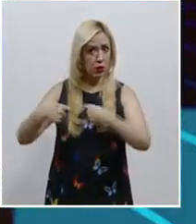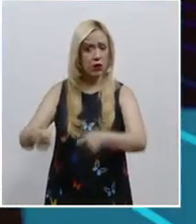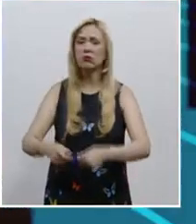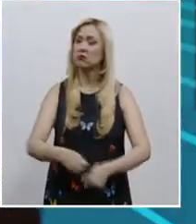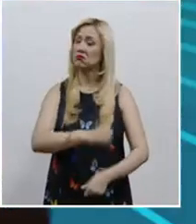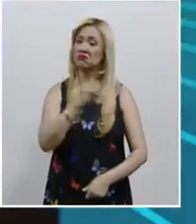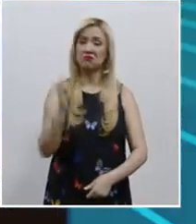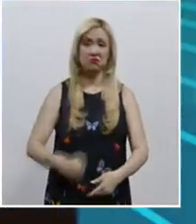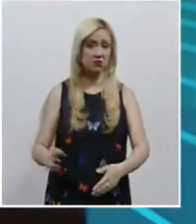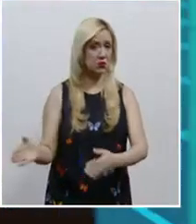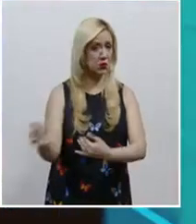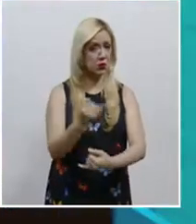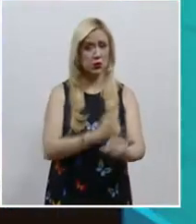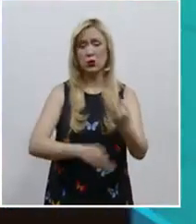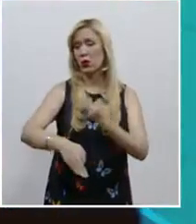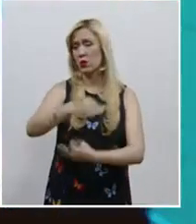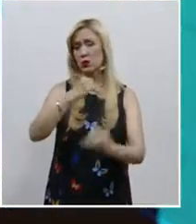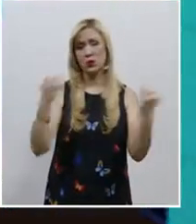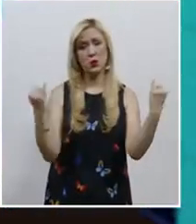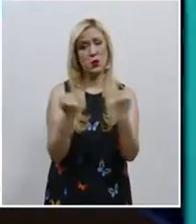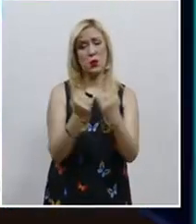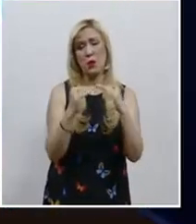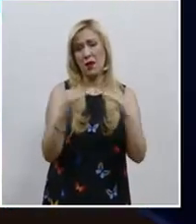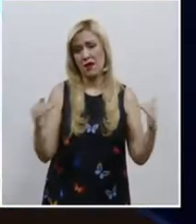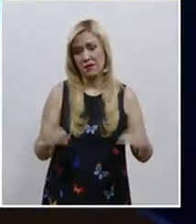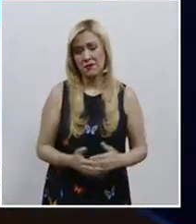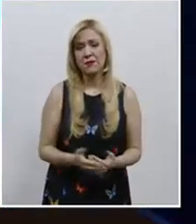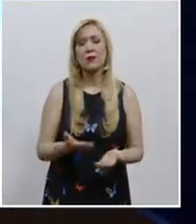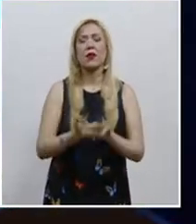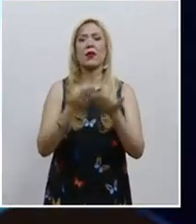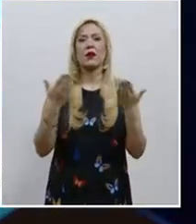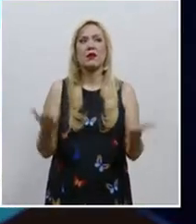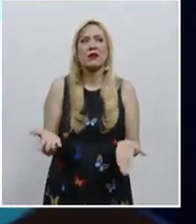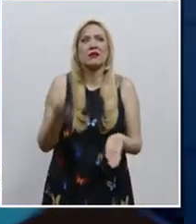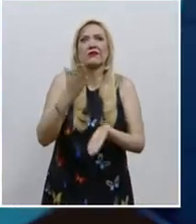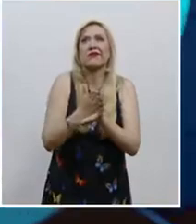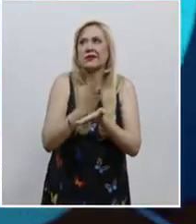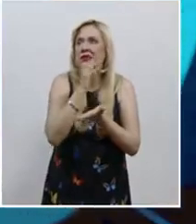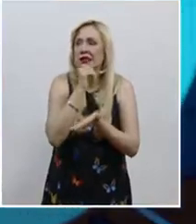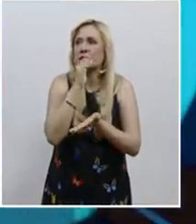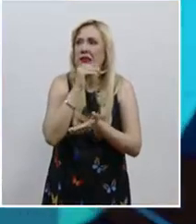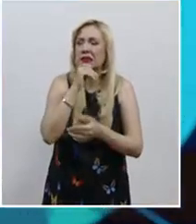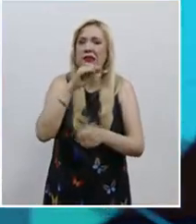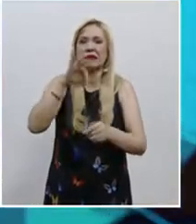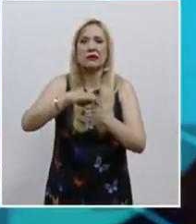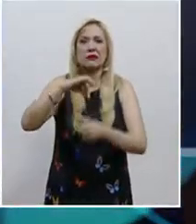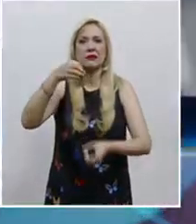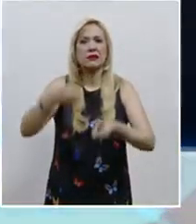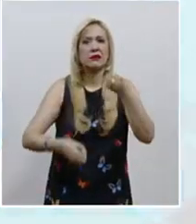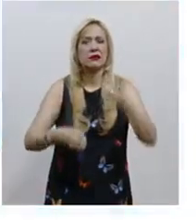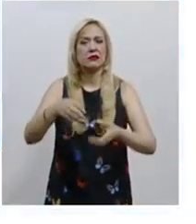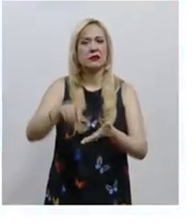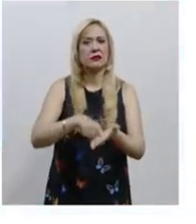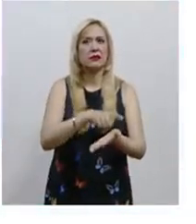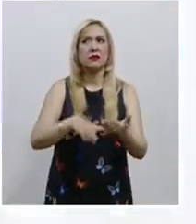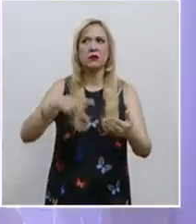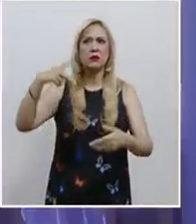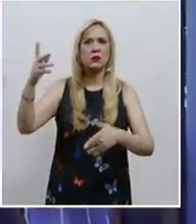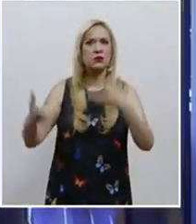Estancadas las negociaciones para acotar atribuciones del Tribunal Electoral del Poder Judicial de la Federación.